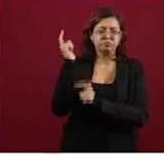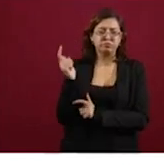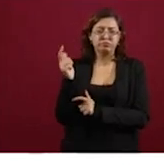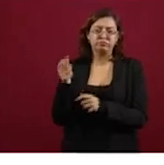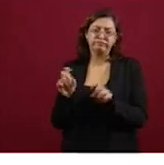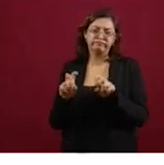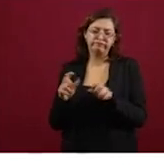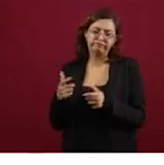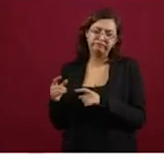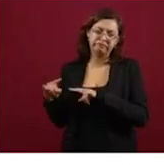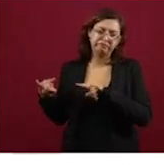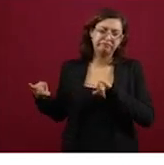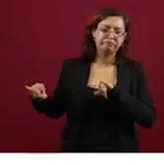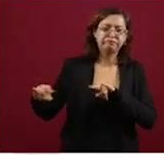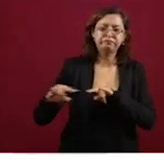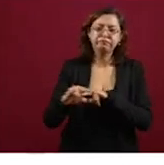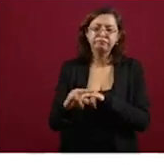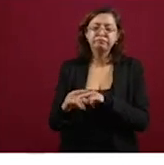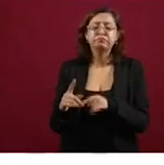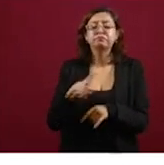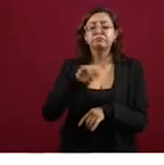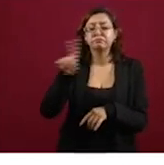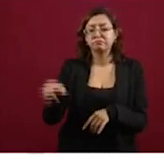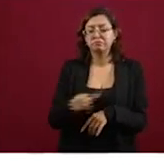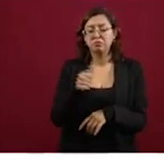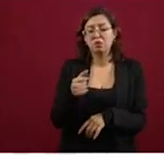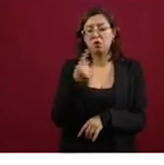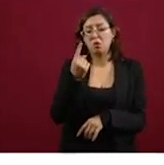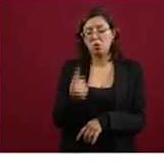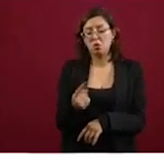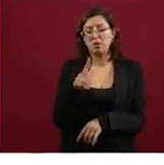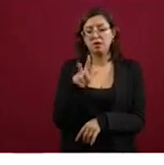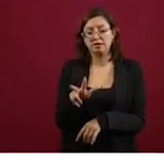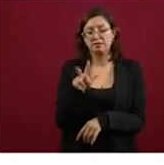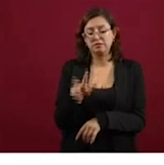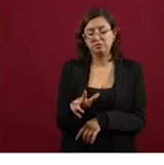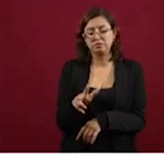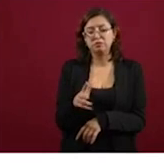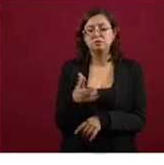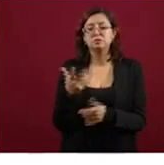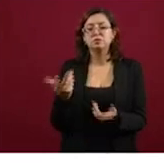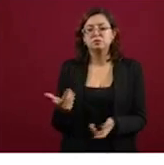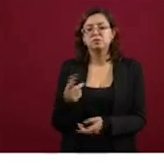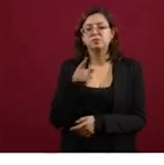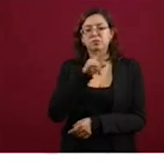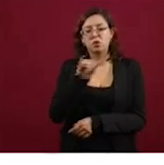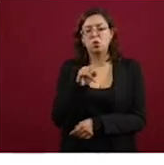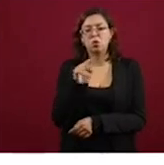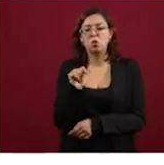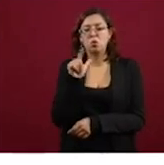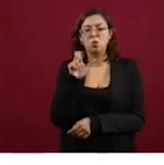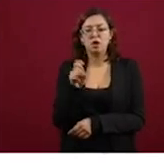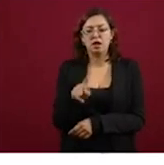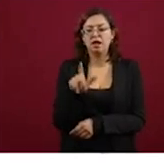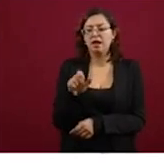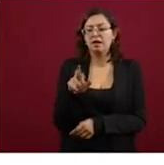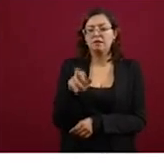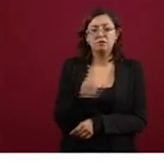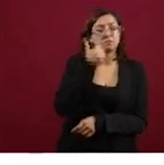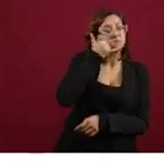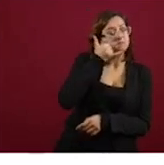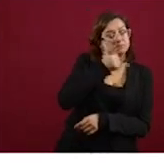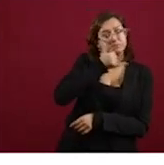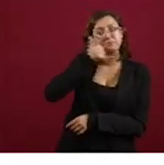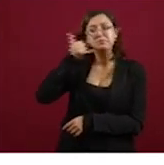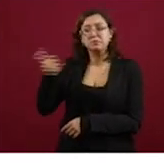las 13:18 hora local, Julián Levarón solicitó apoyo de la Guardia Nacional